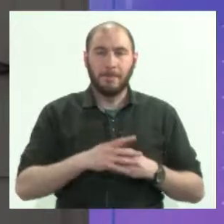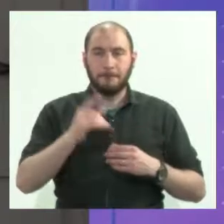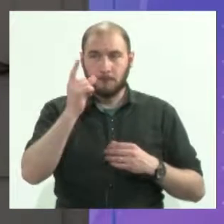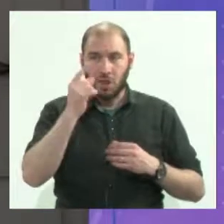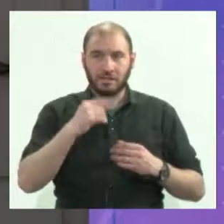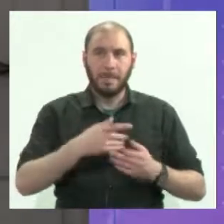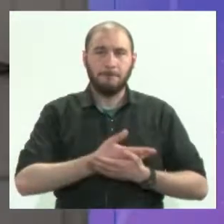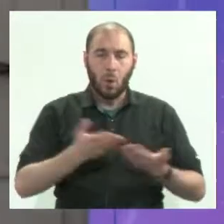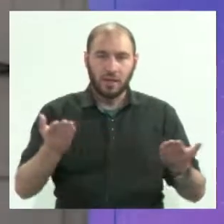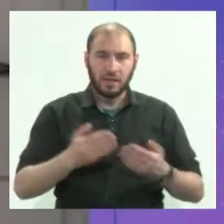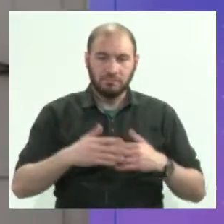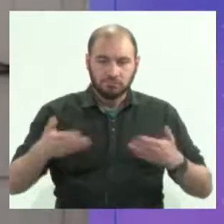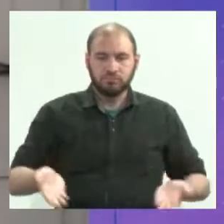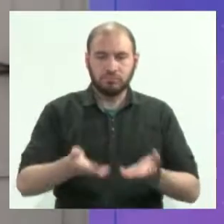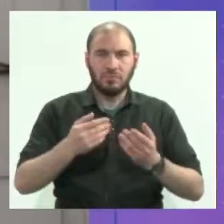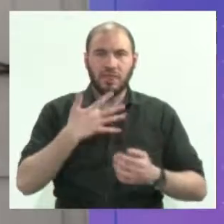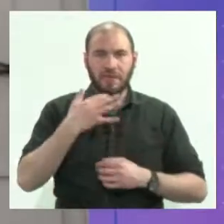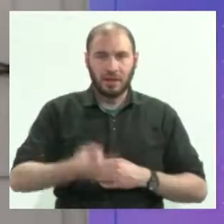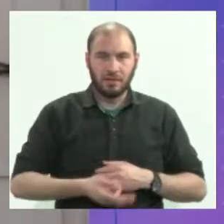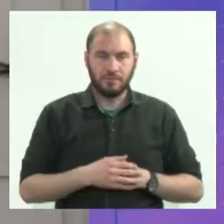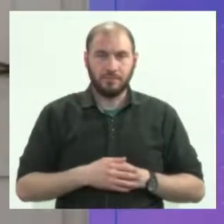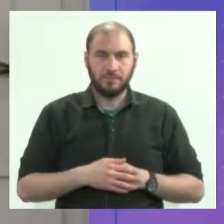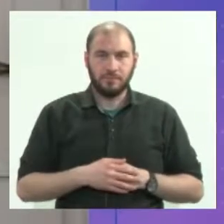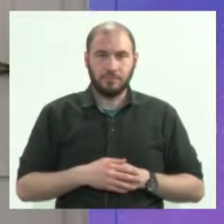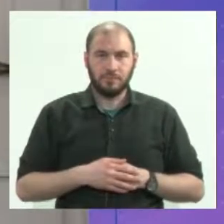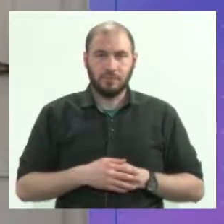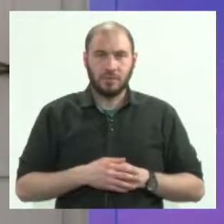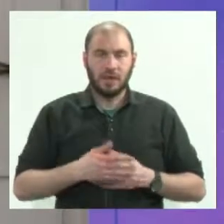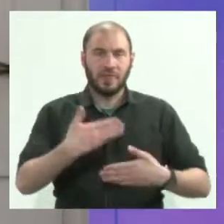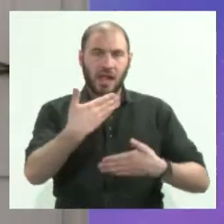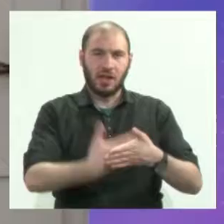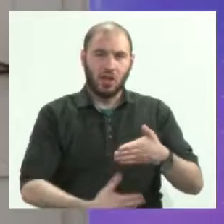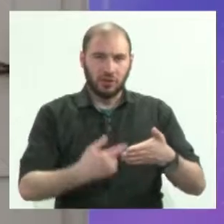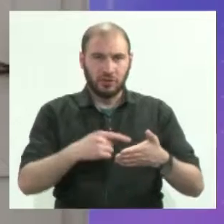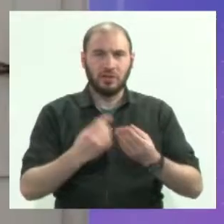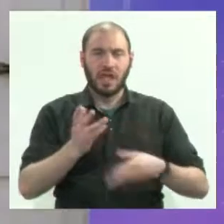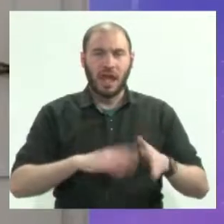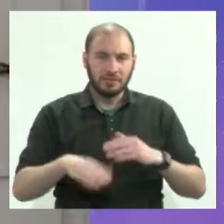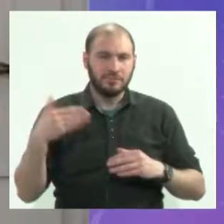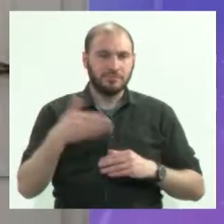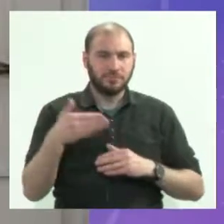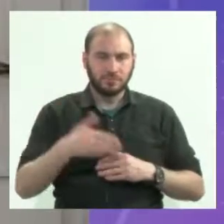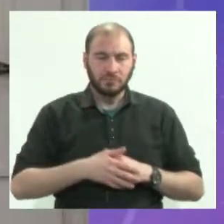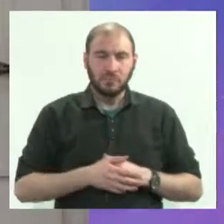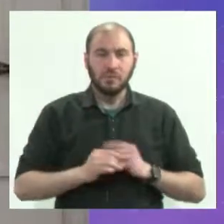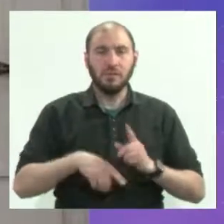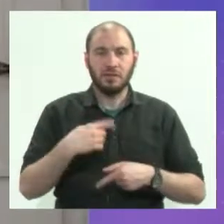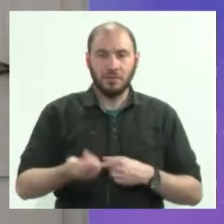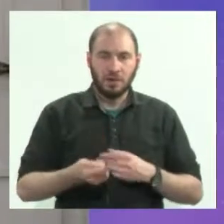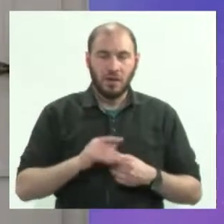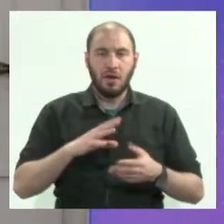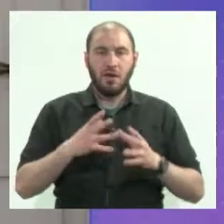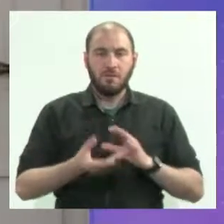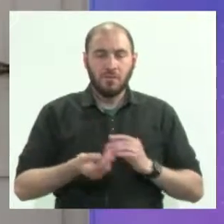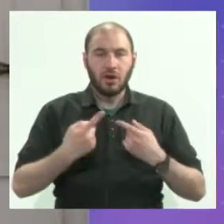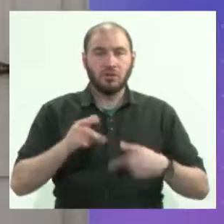políticas públicas y hacer efectivos los diagnósticos que se hacen participativos y después las líneas